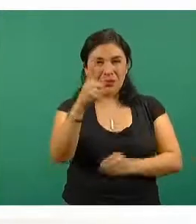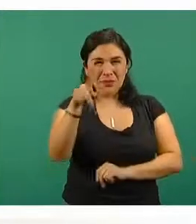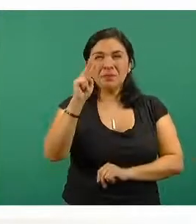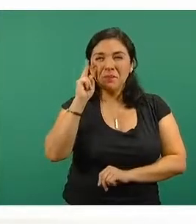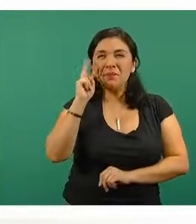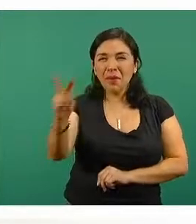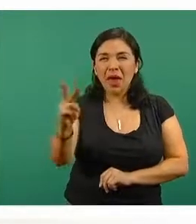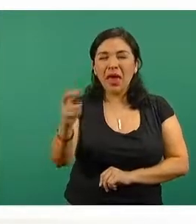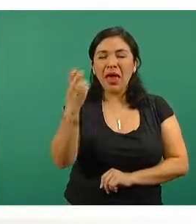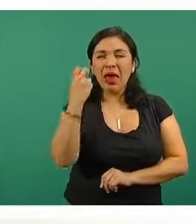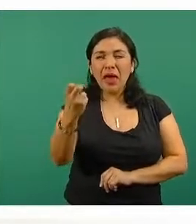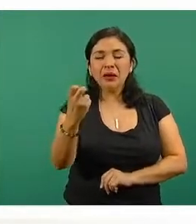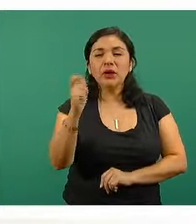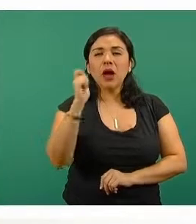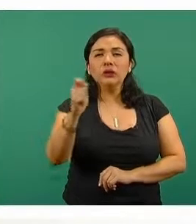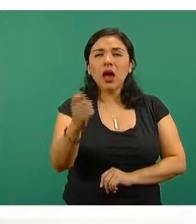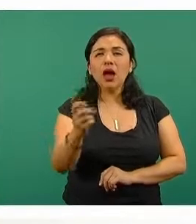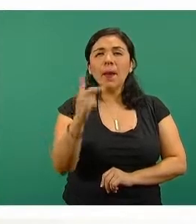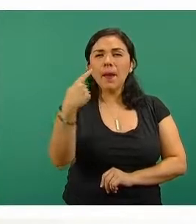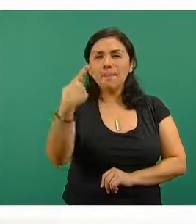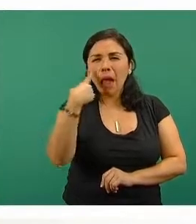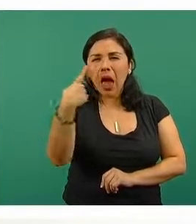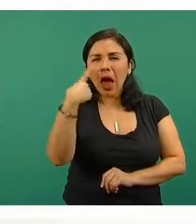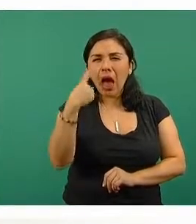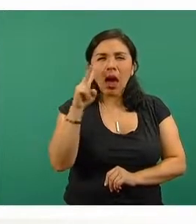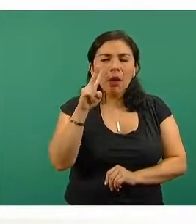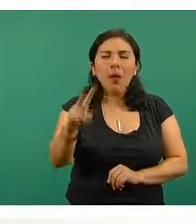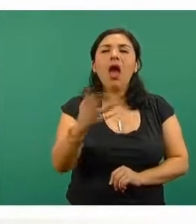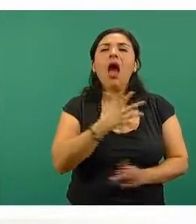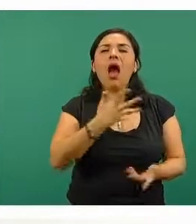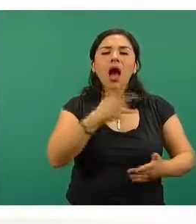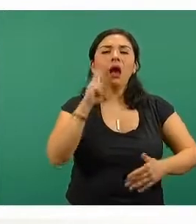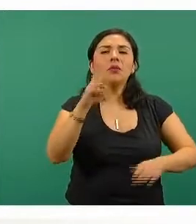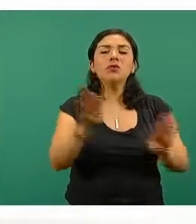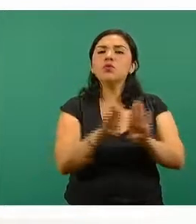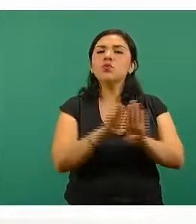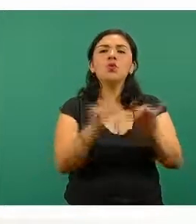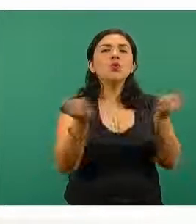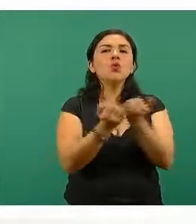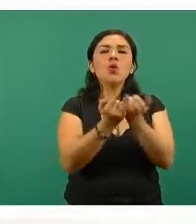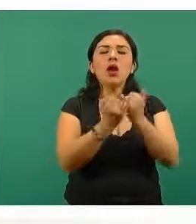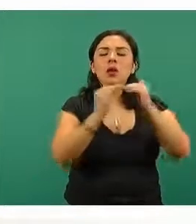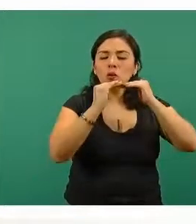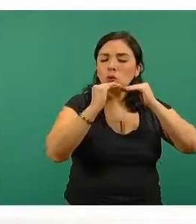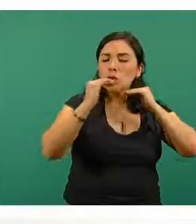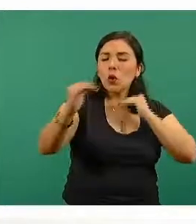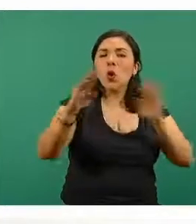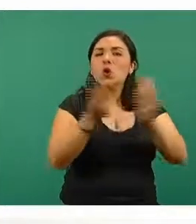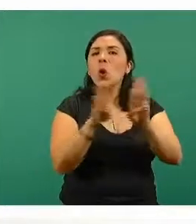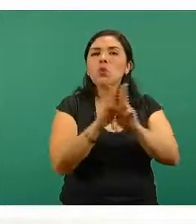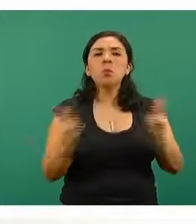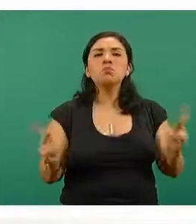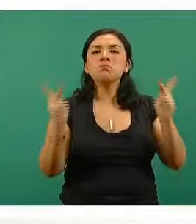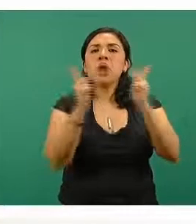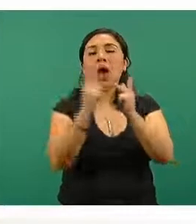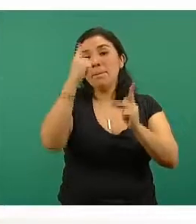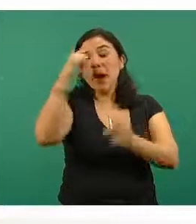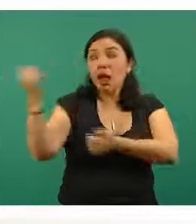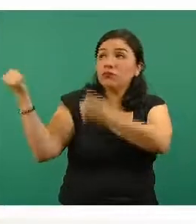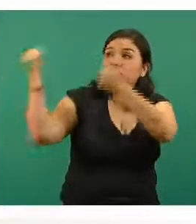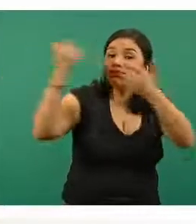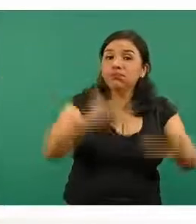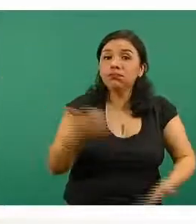ver, la tendencia que hemos tenido, pues claramente está también alineada y a la par de los embarques que